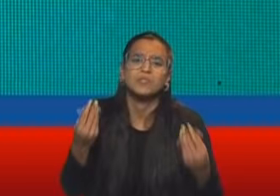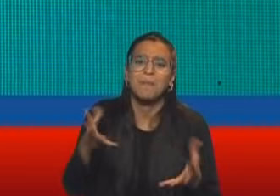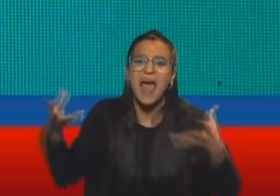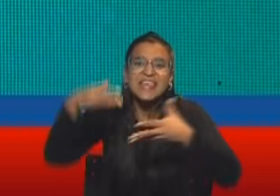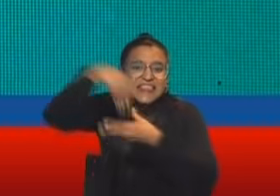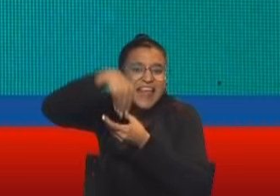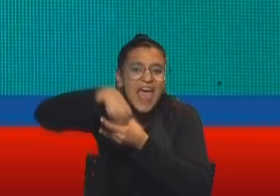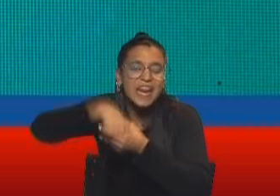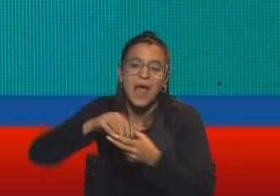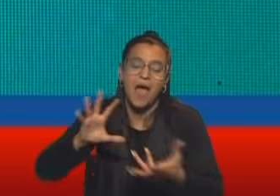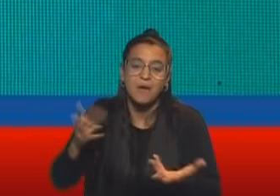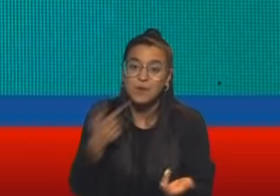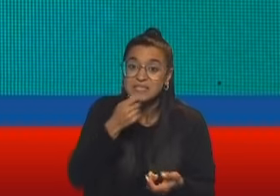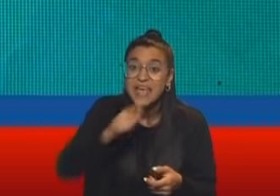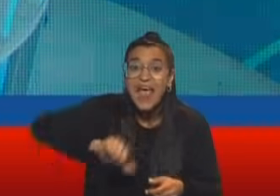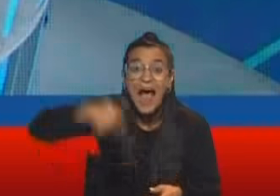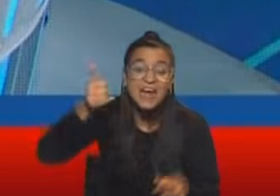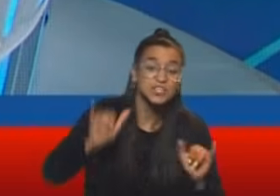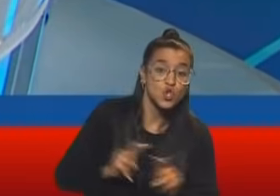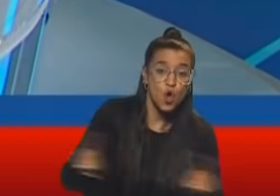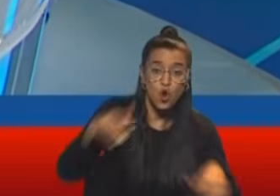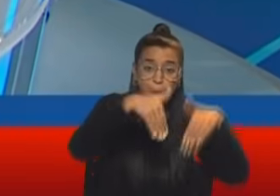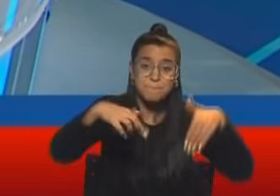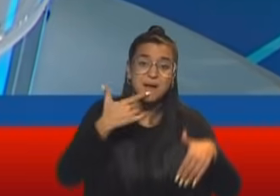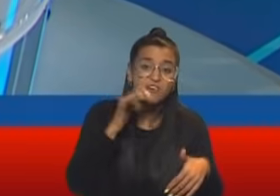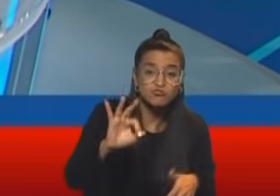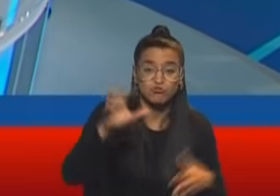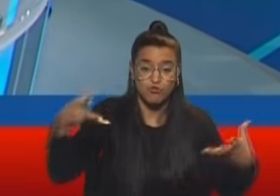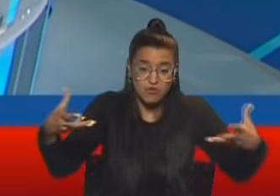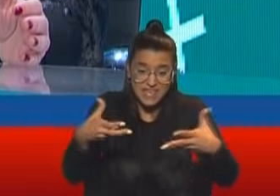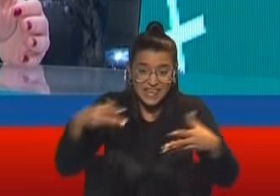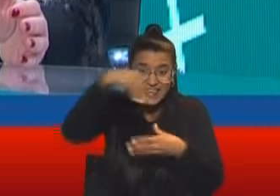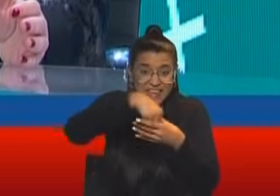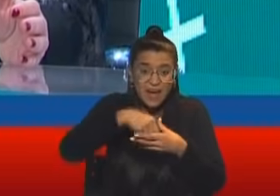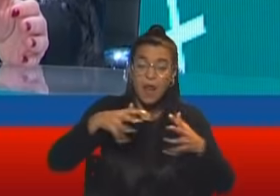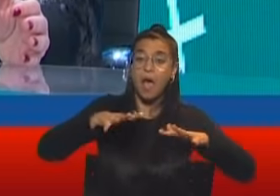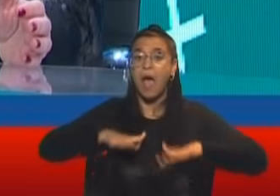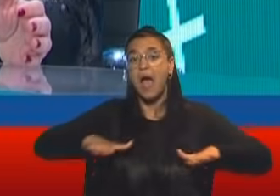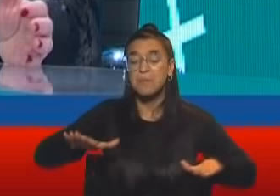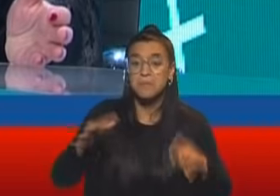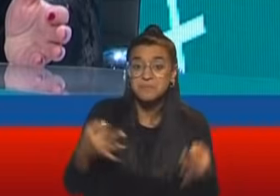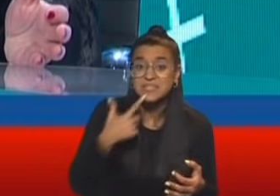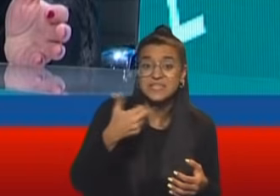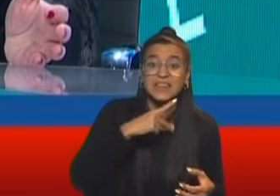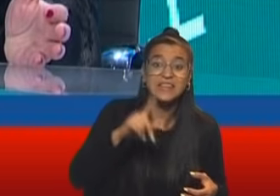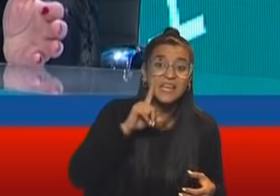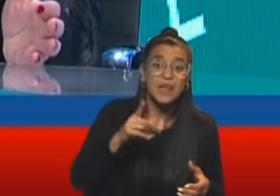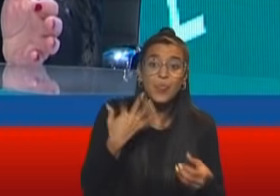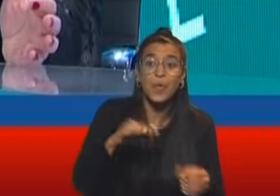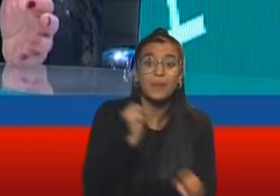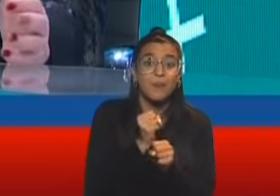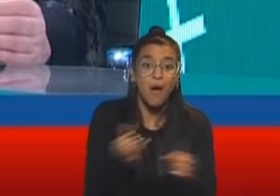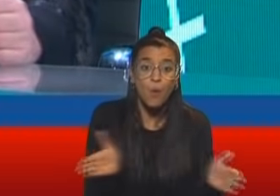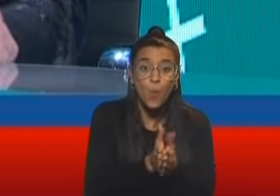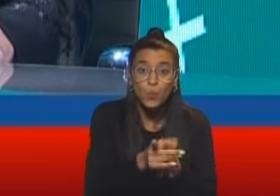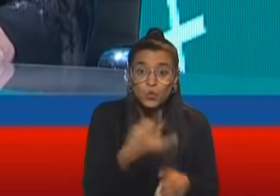dañar, porque digo, una vez que ganen o no estas PASO y esta interna quede más o menos acomodada, como bien dijo Santilli, van a tener que trabajar